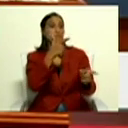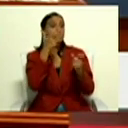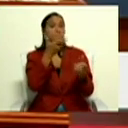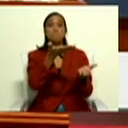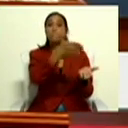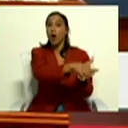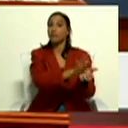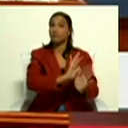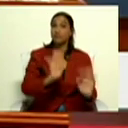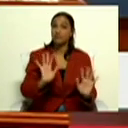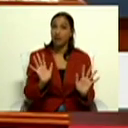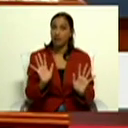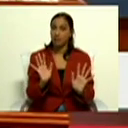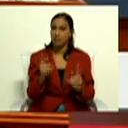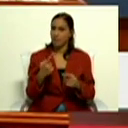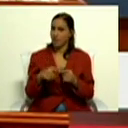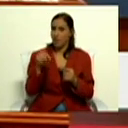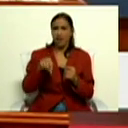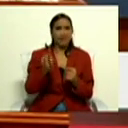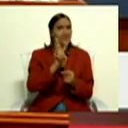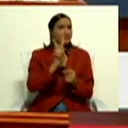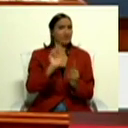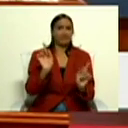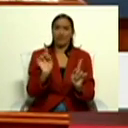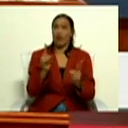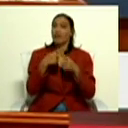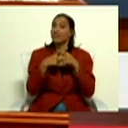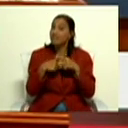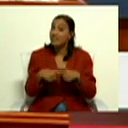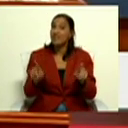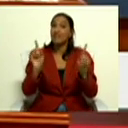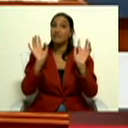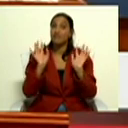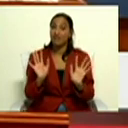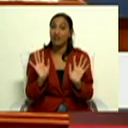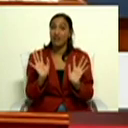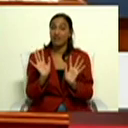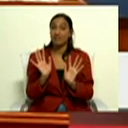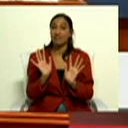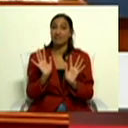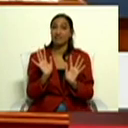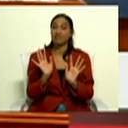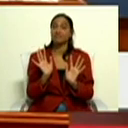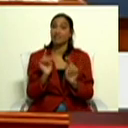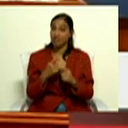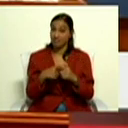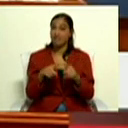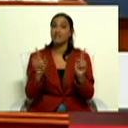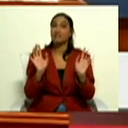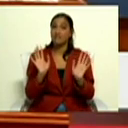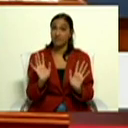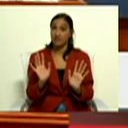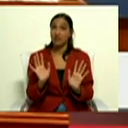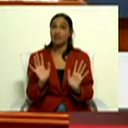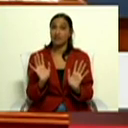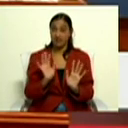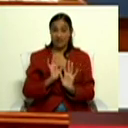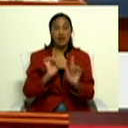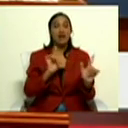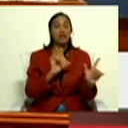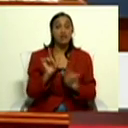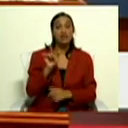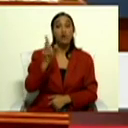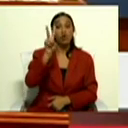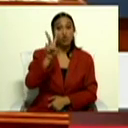son convictos y confesos, ya les refiero lo siguiente como un adelanto. Han admitido su